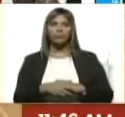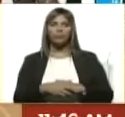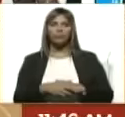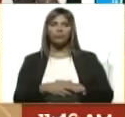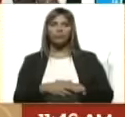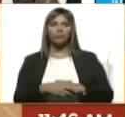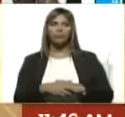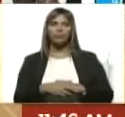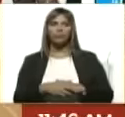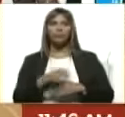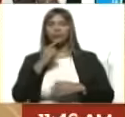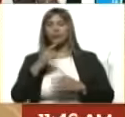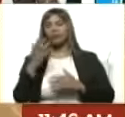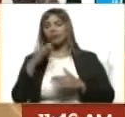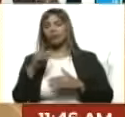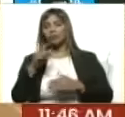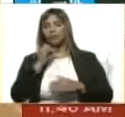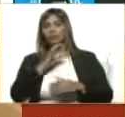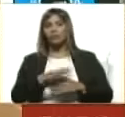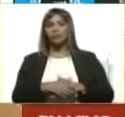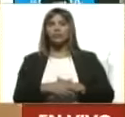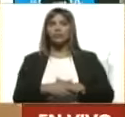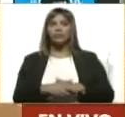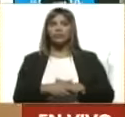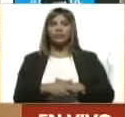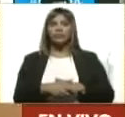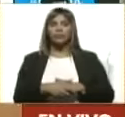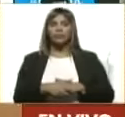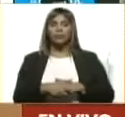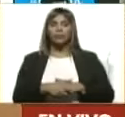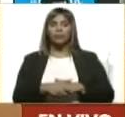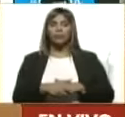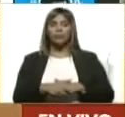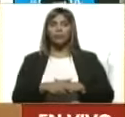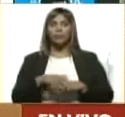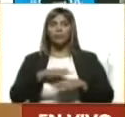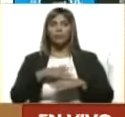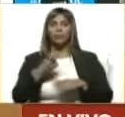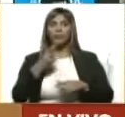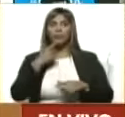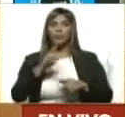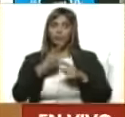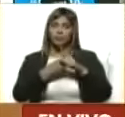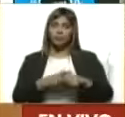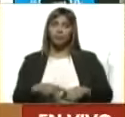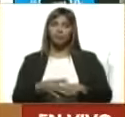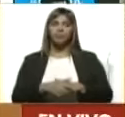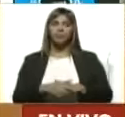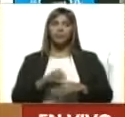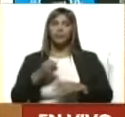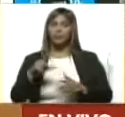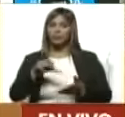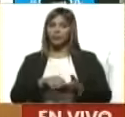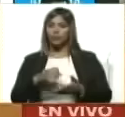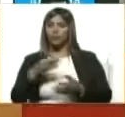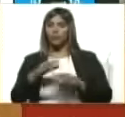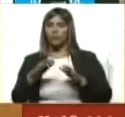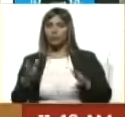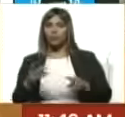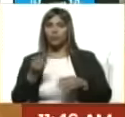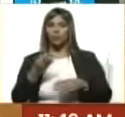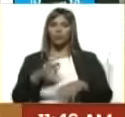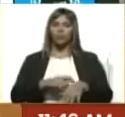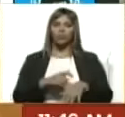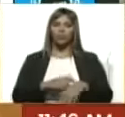mal. Y eso es clavo pasado de ellos. Porque aquí está el registro de cuánto, usted saca una cuenta, cuántos centros, cuántas mesas, cuánto